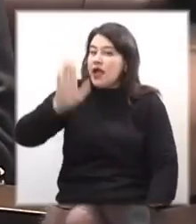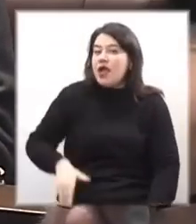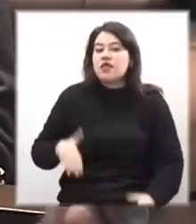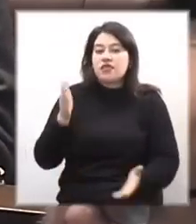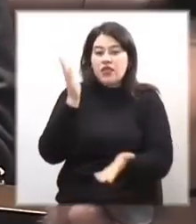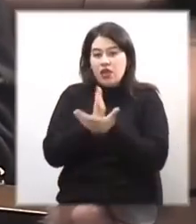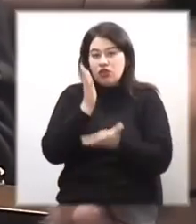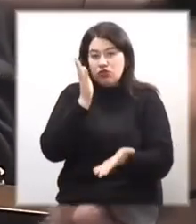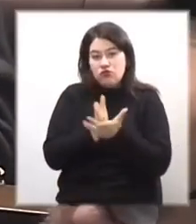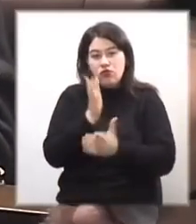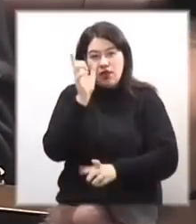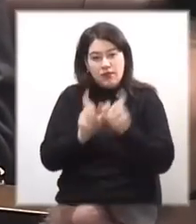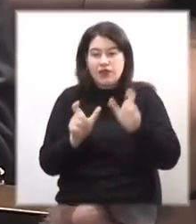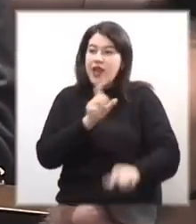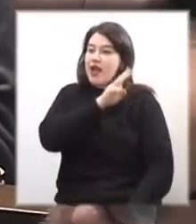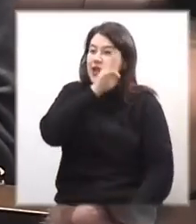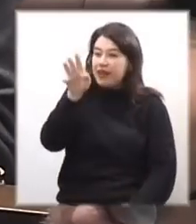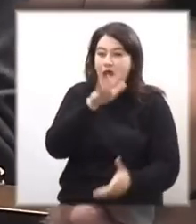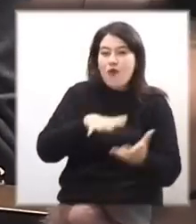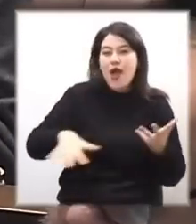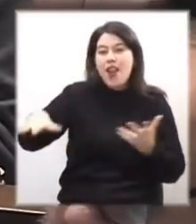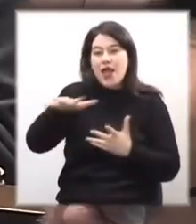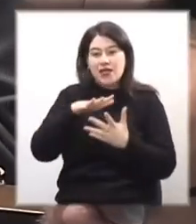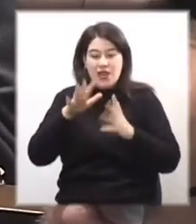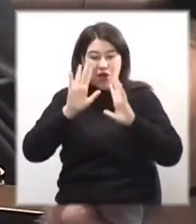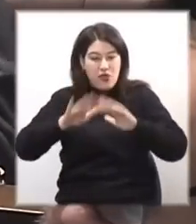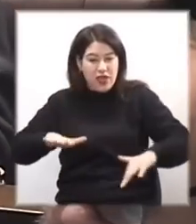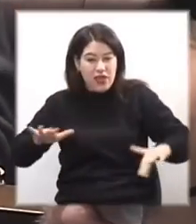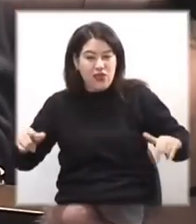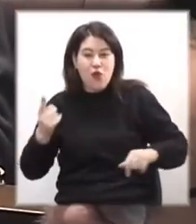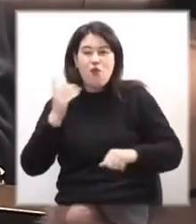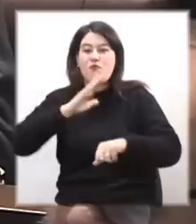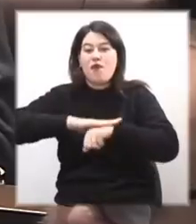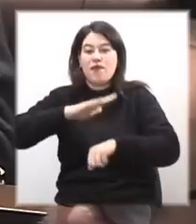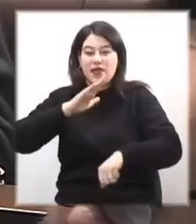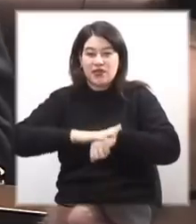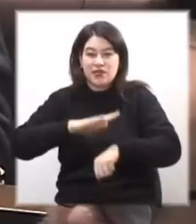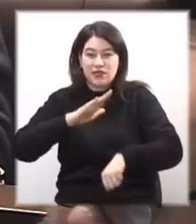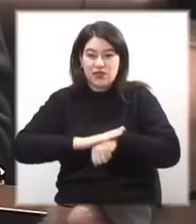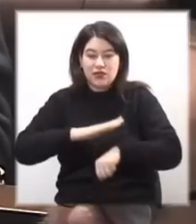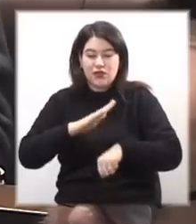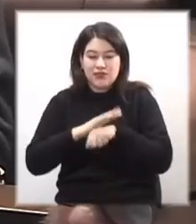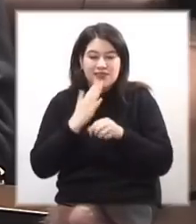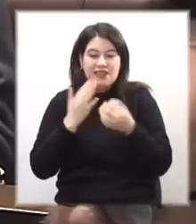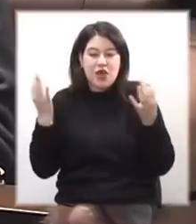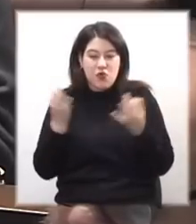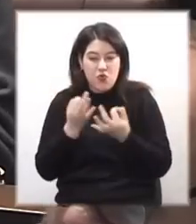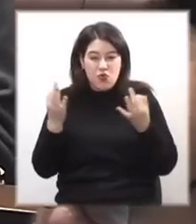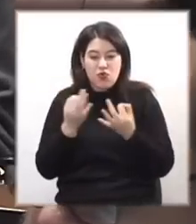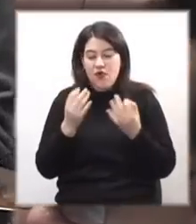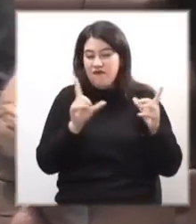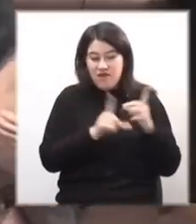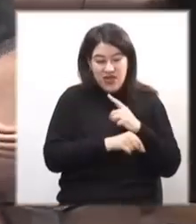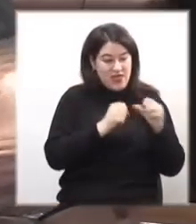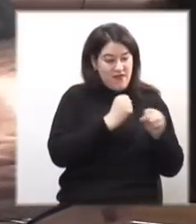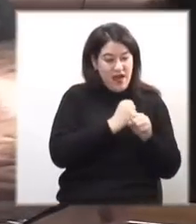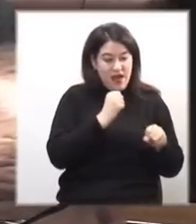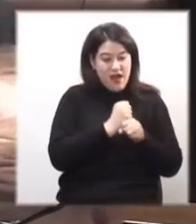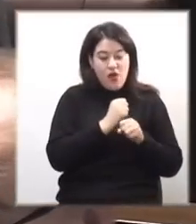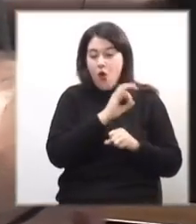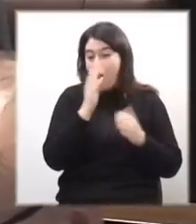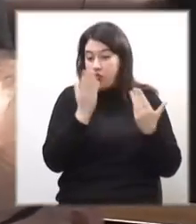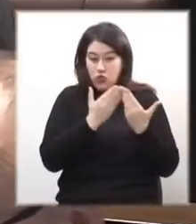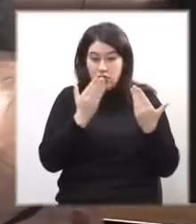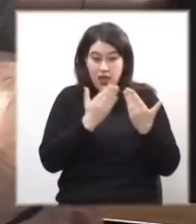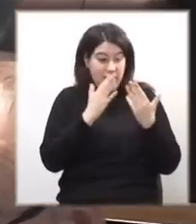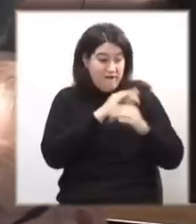bien público. Ir a una plaza con los chiquilines, estar en un momento volviendo seguro de una parada de trabajar o de volver a